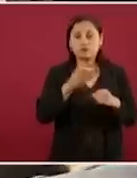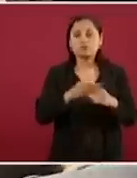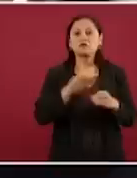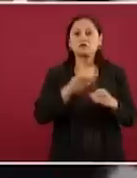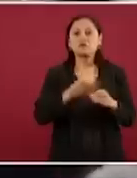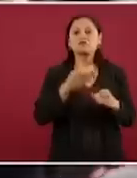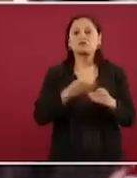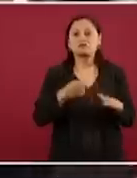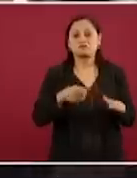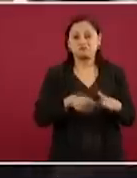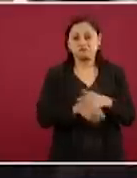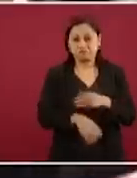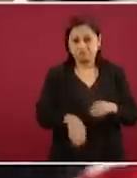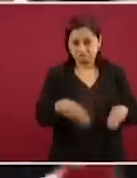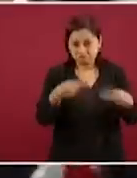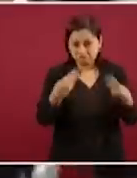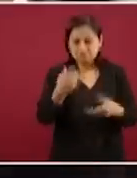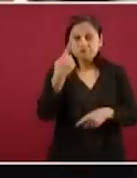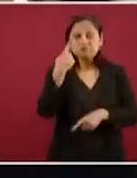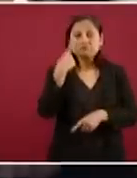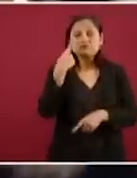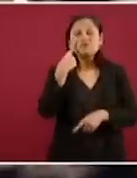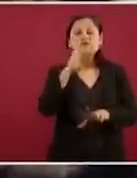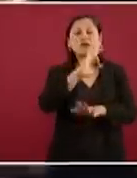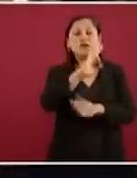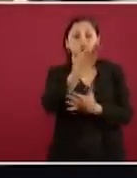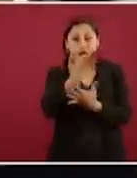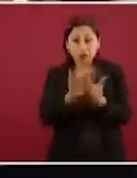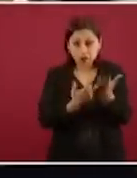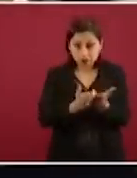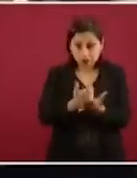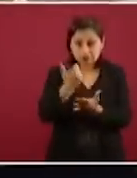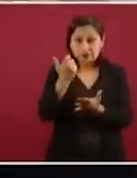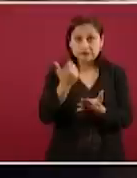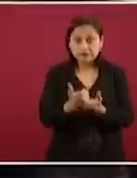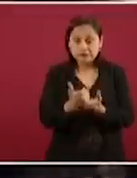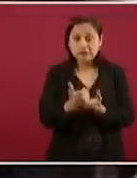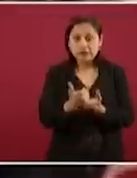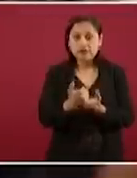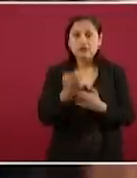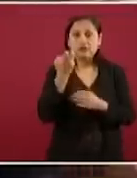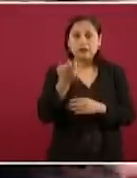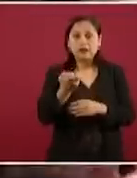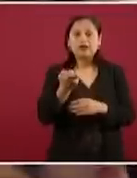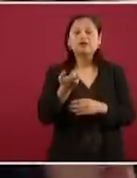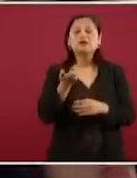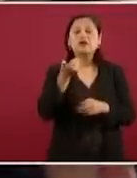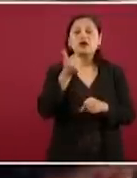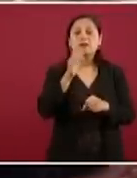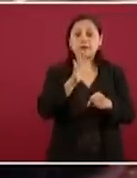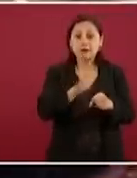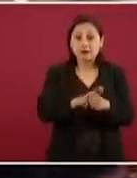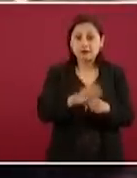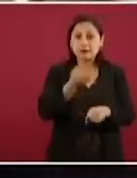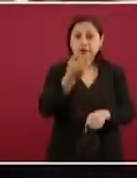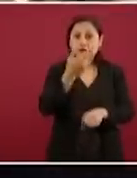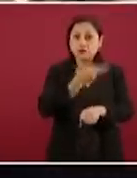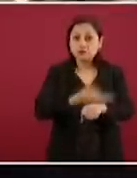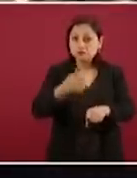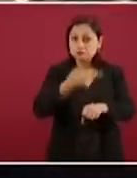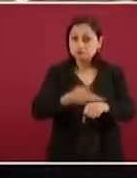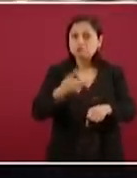por el pago de facturas. Esto sucede en logística y en finanzas. Están